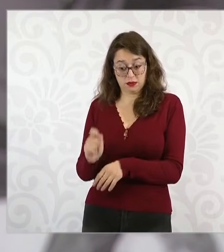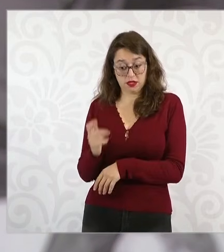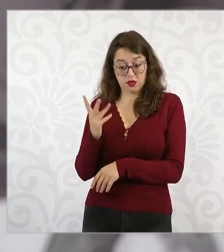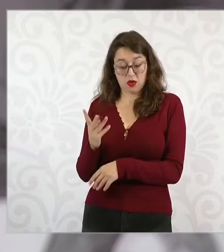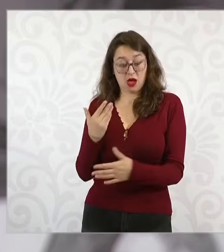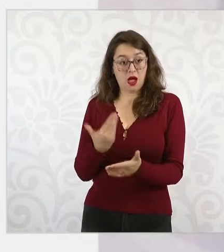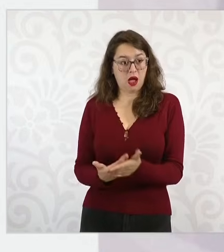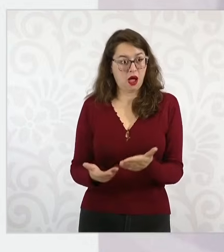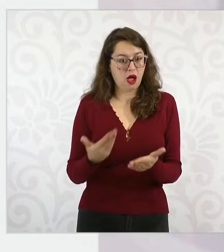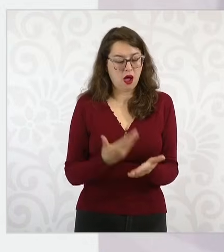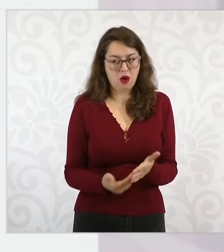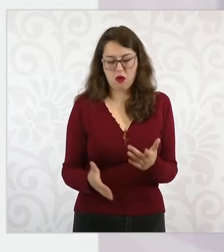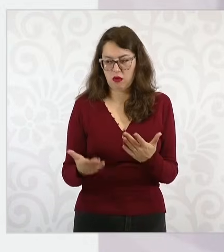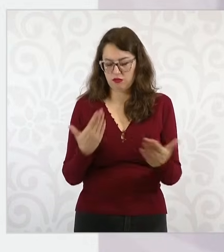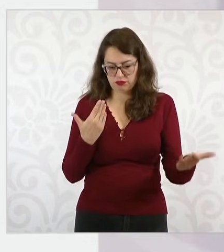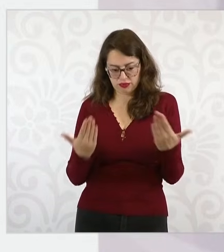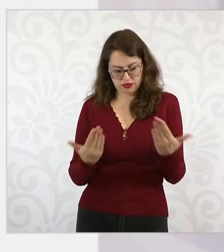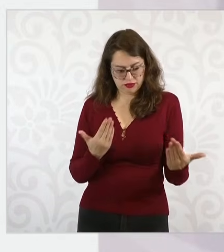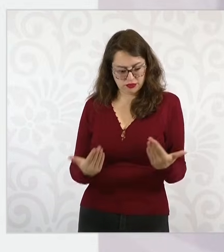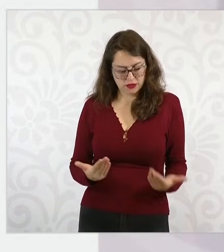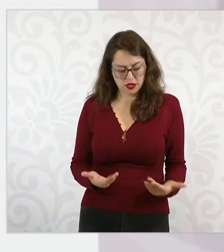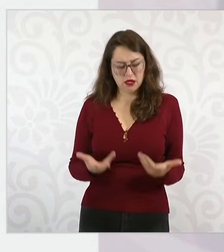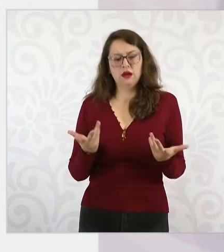que se da esta detención